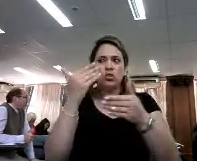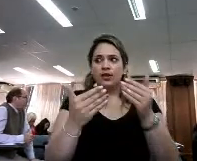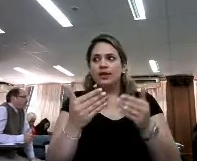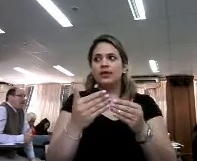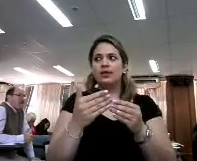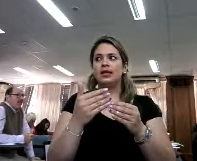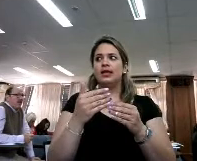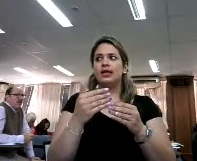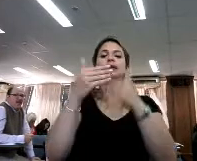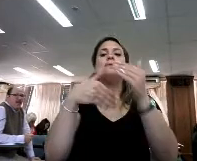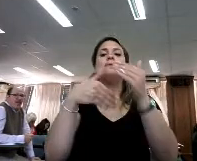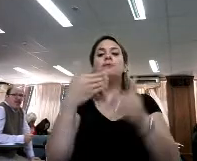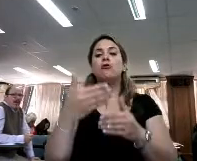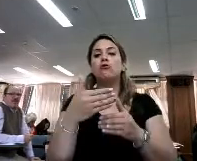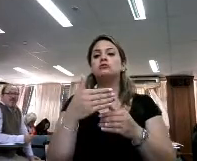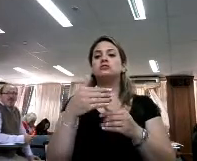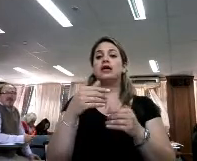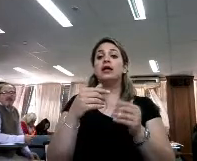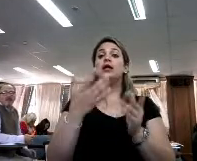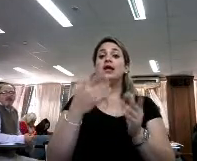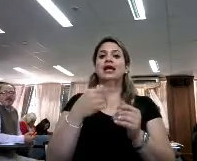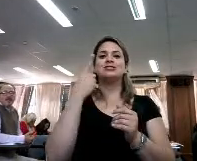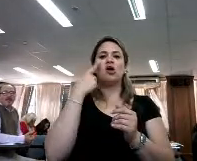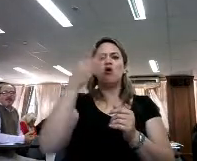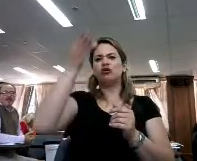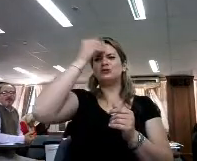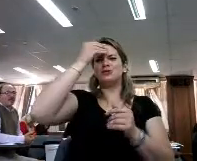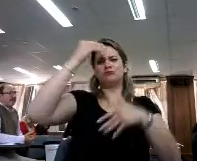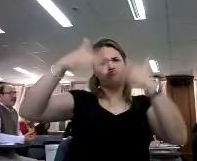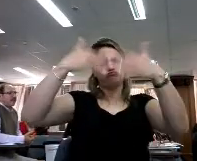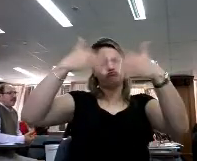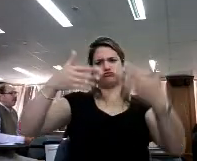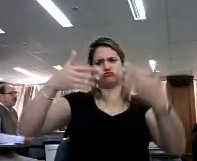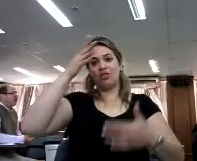y produce un mayor número de conocimiento. ¿Bien?